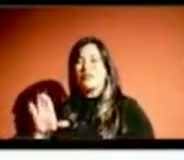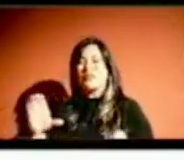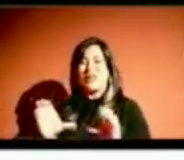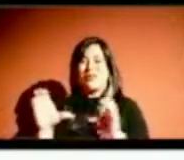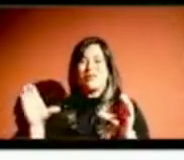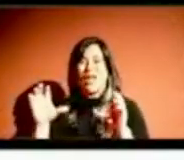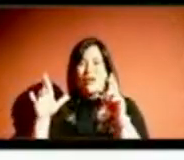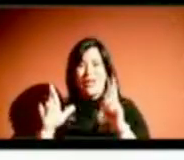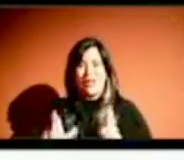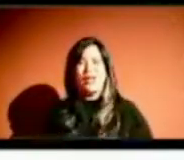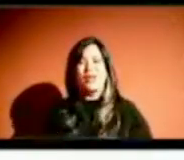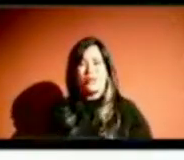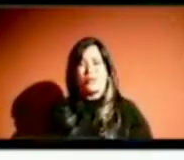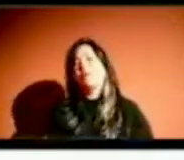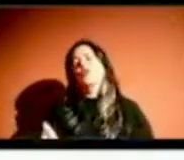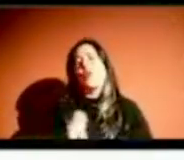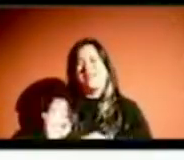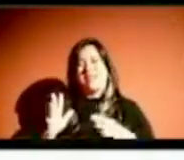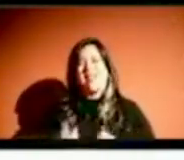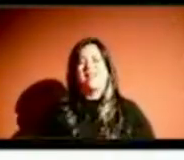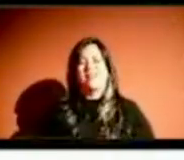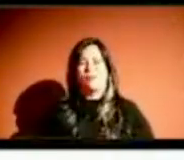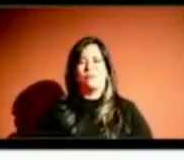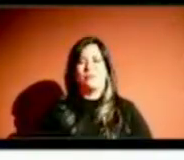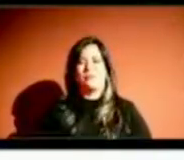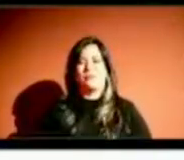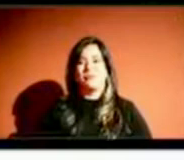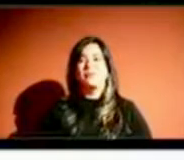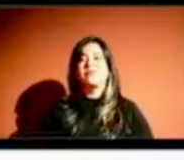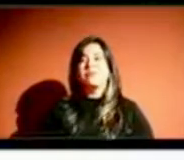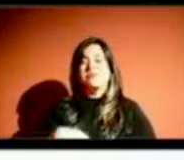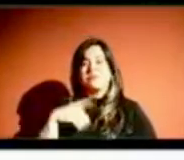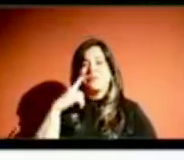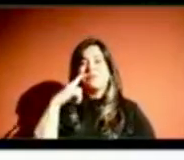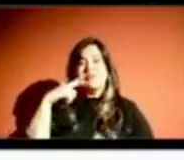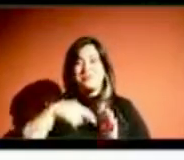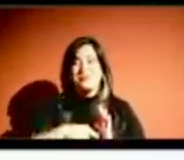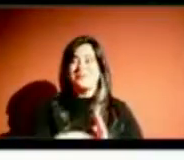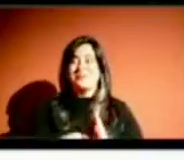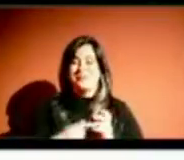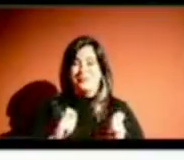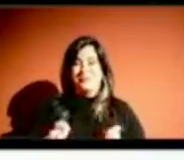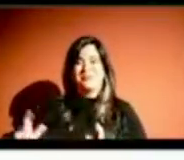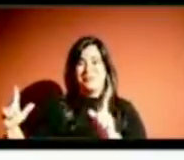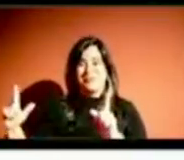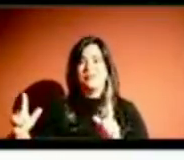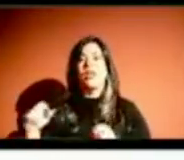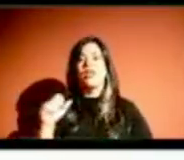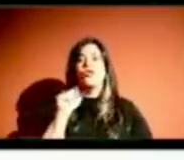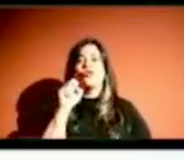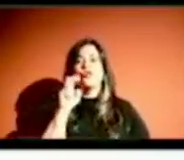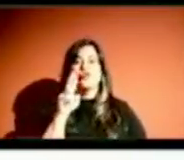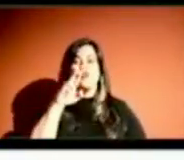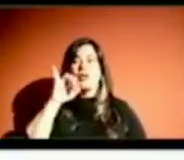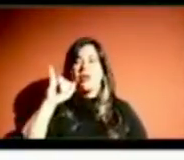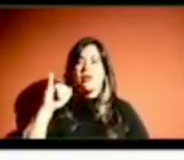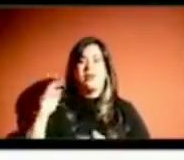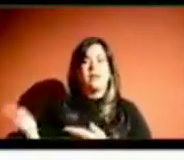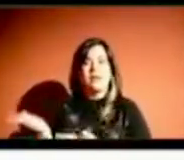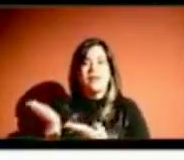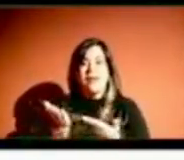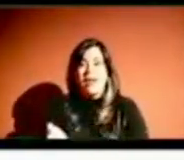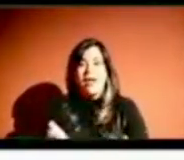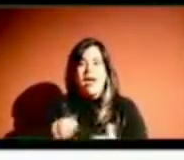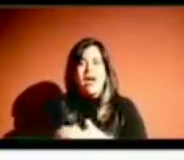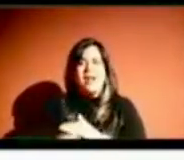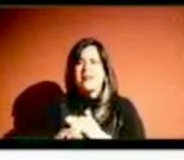certificado de registro de comerciante. Así que, como han visto, Suri lo que les está trayendo es